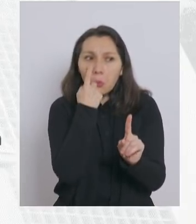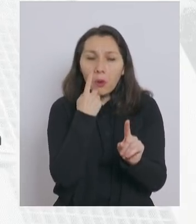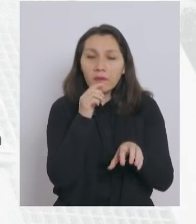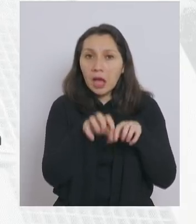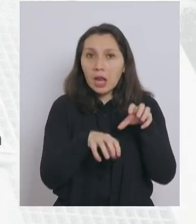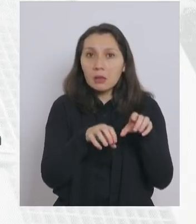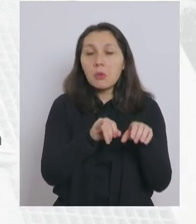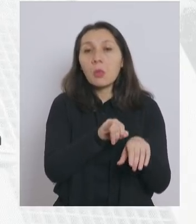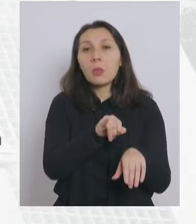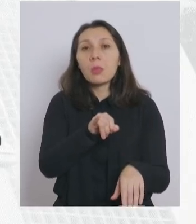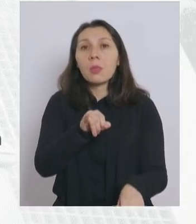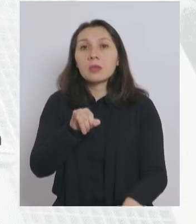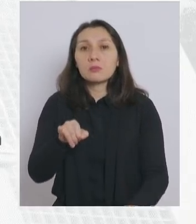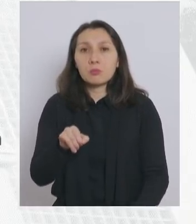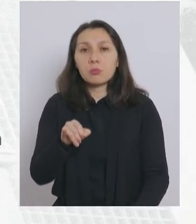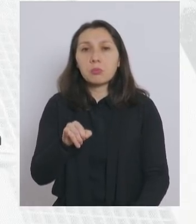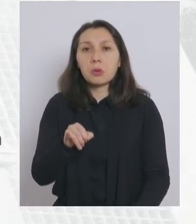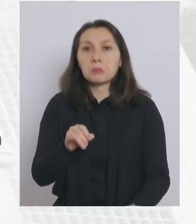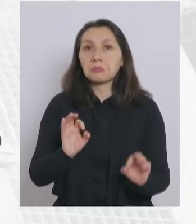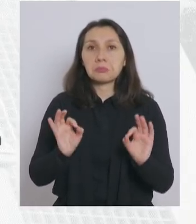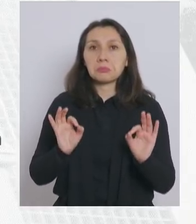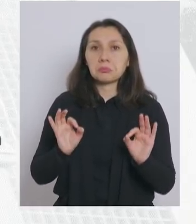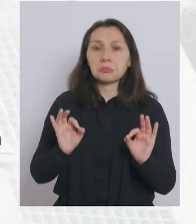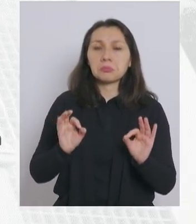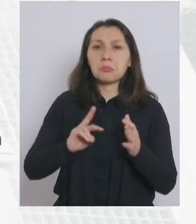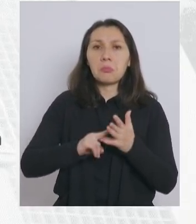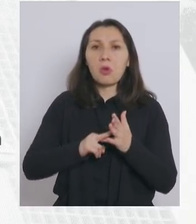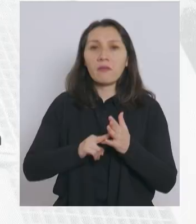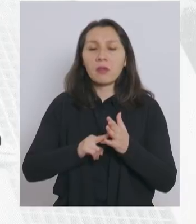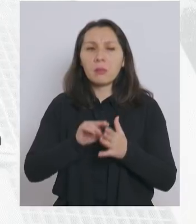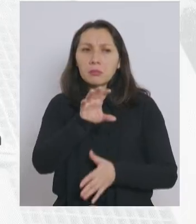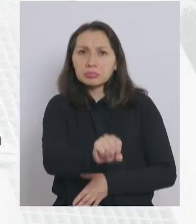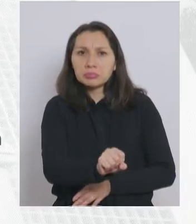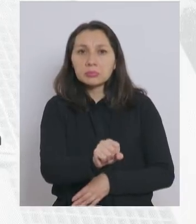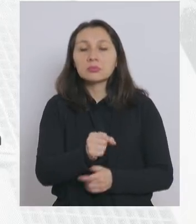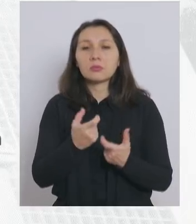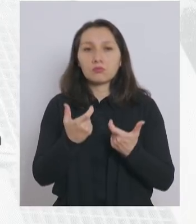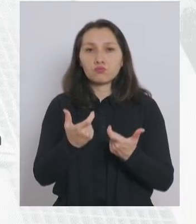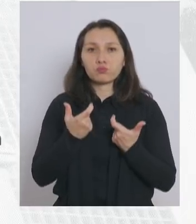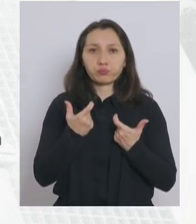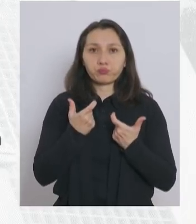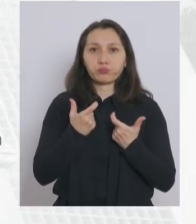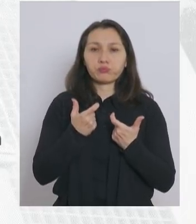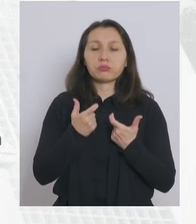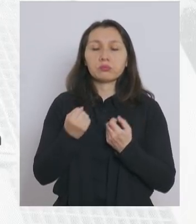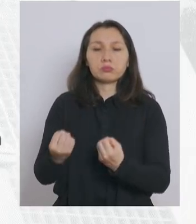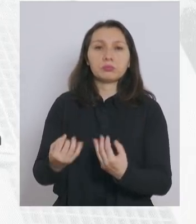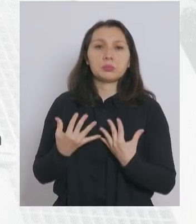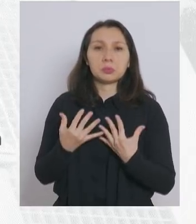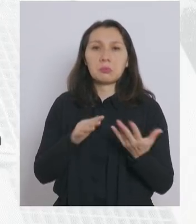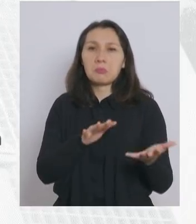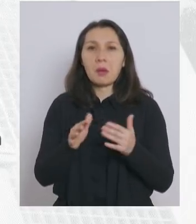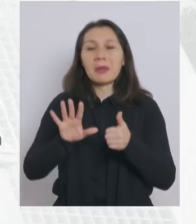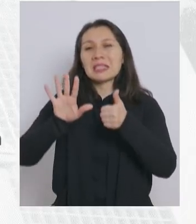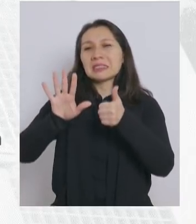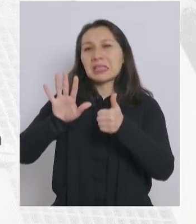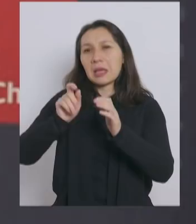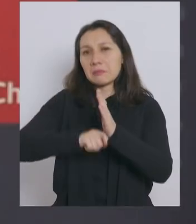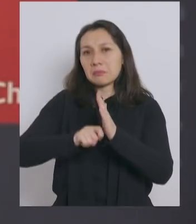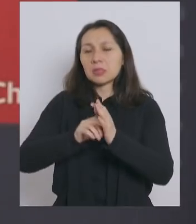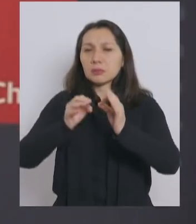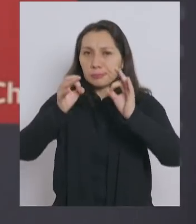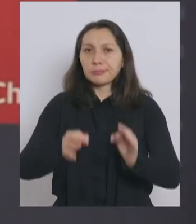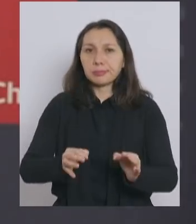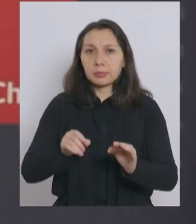vacuna no ha presentado carga viral detectable, o sea, se ha protegido contra la infección por al menos 6